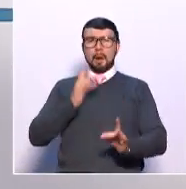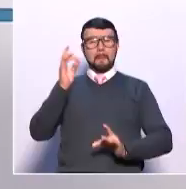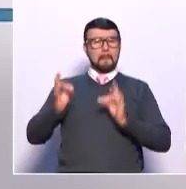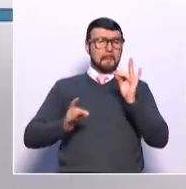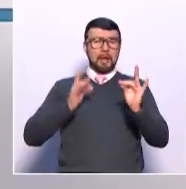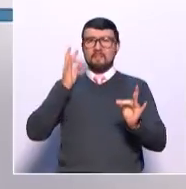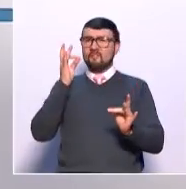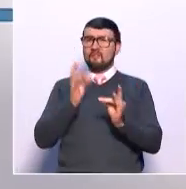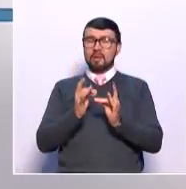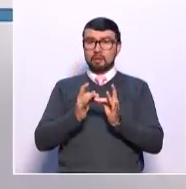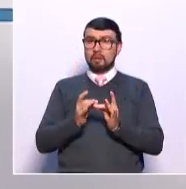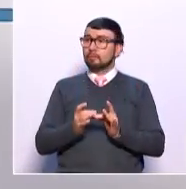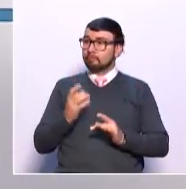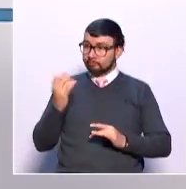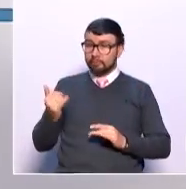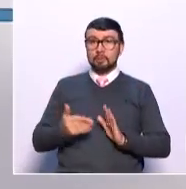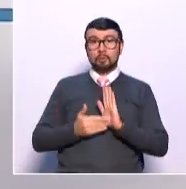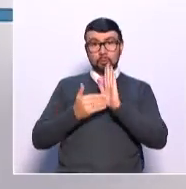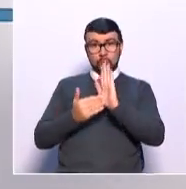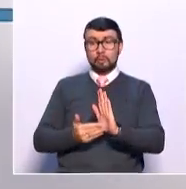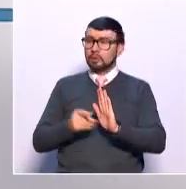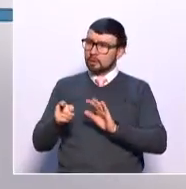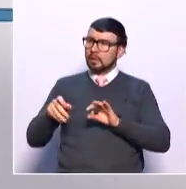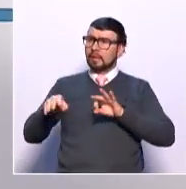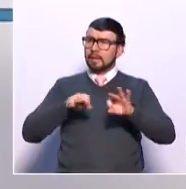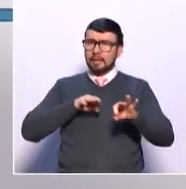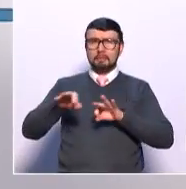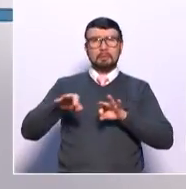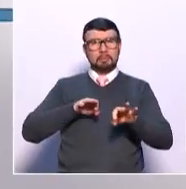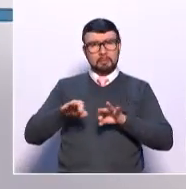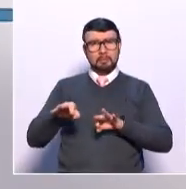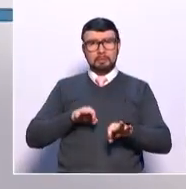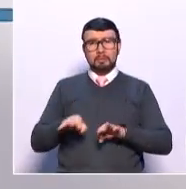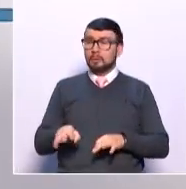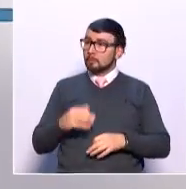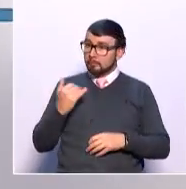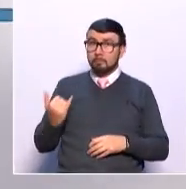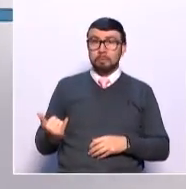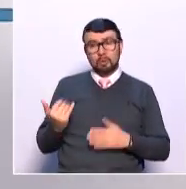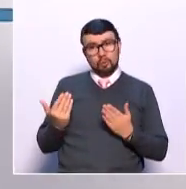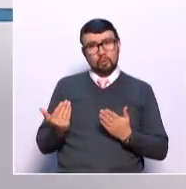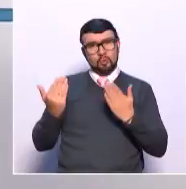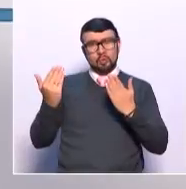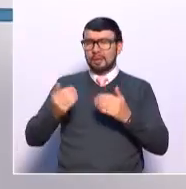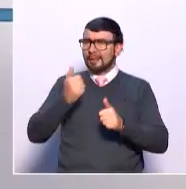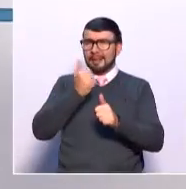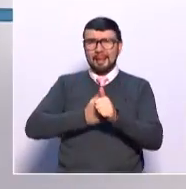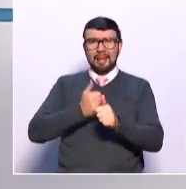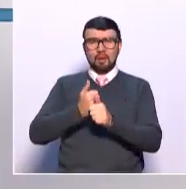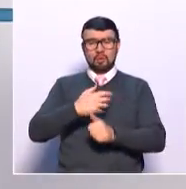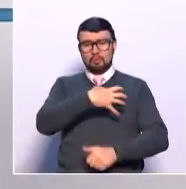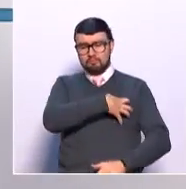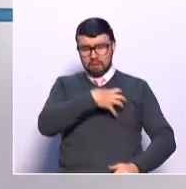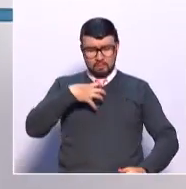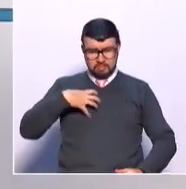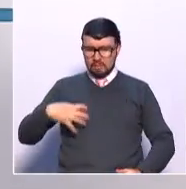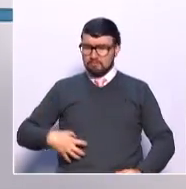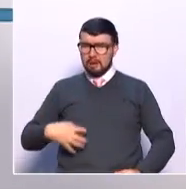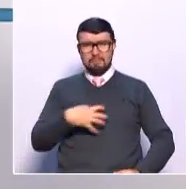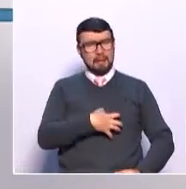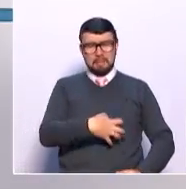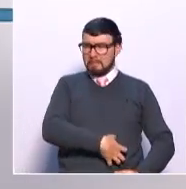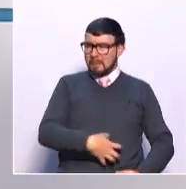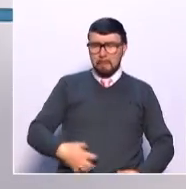él va diagramando y va explicando muy bien cada uno de los órganos toda su